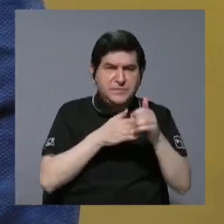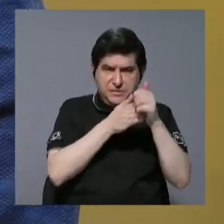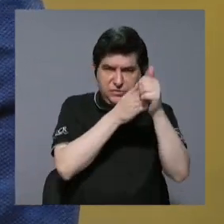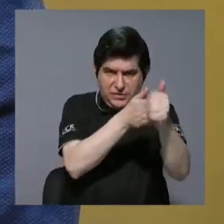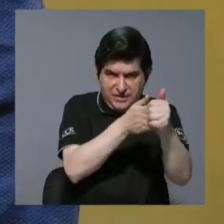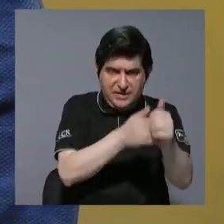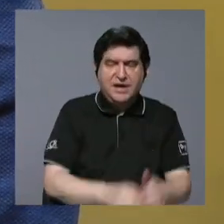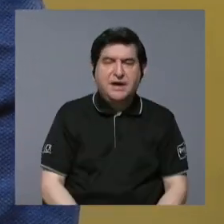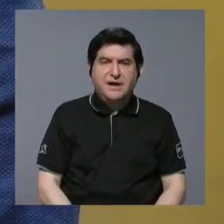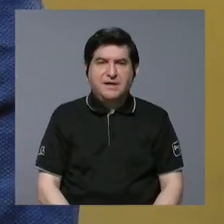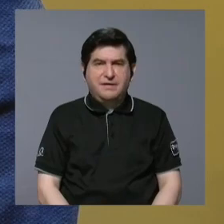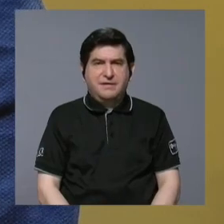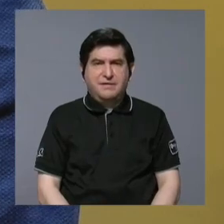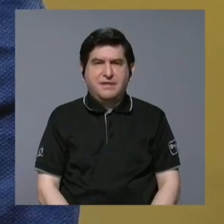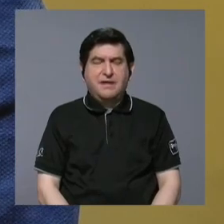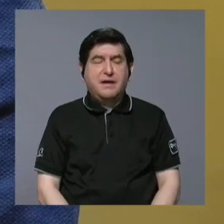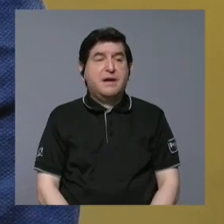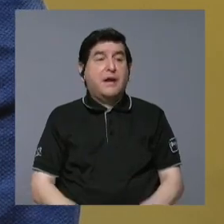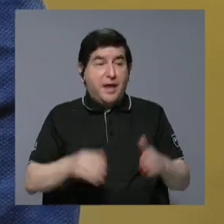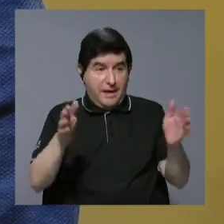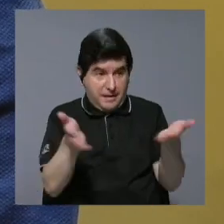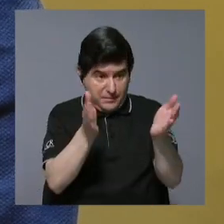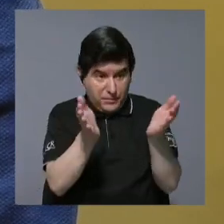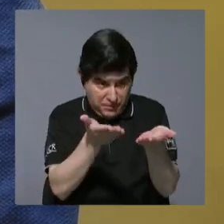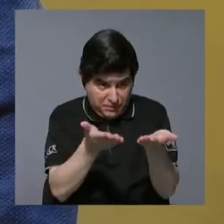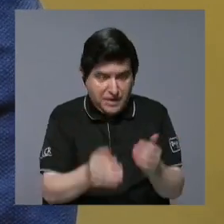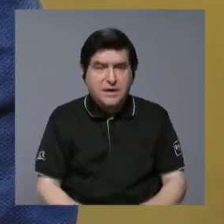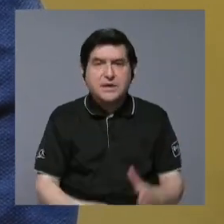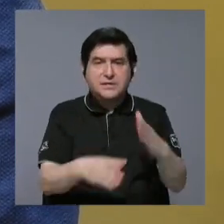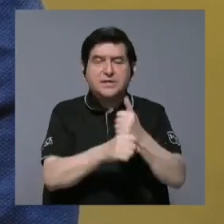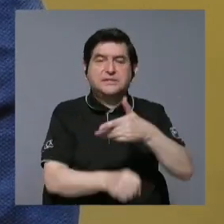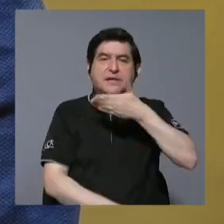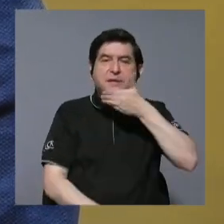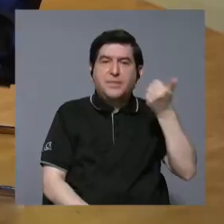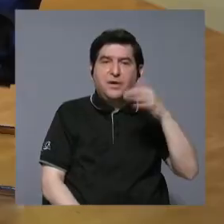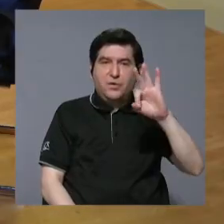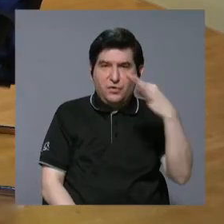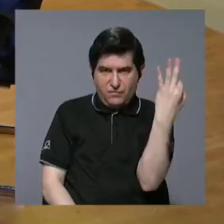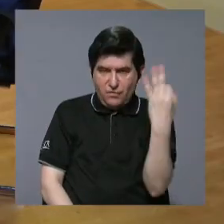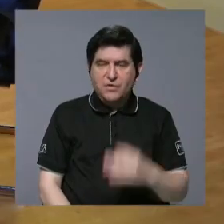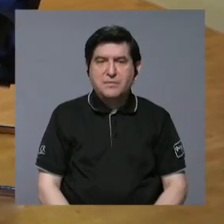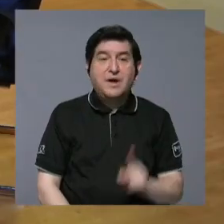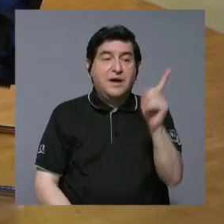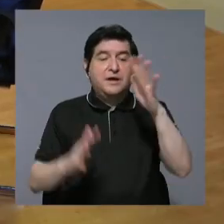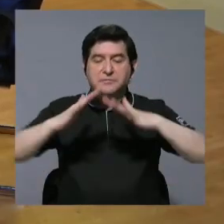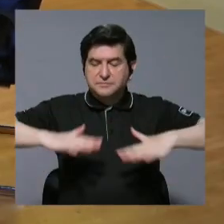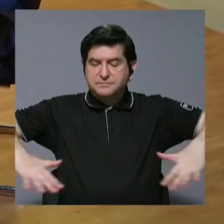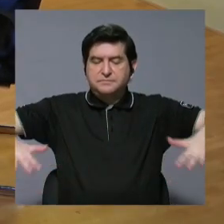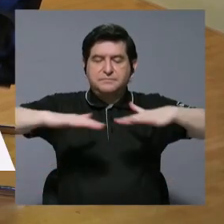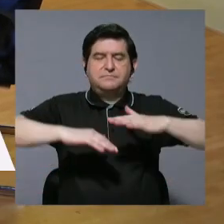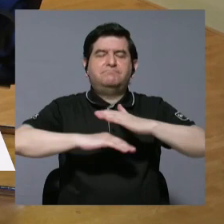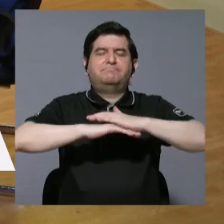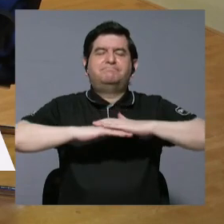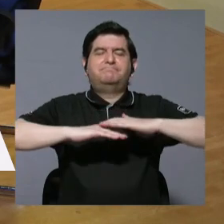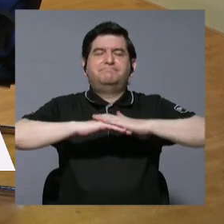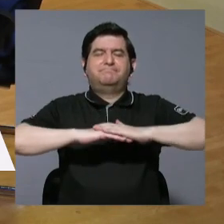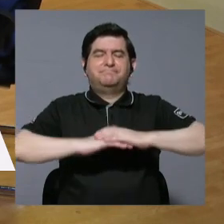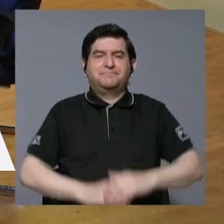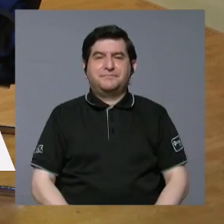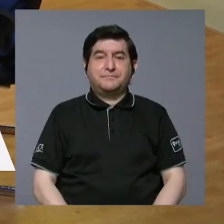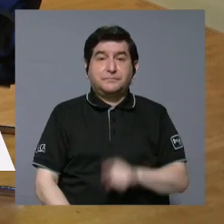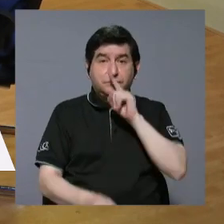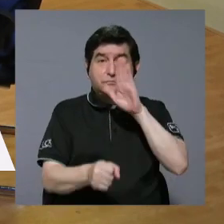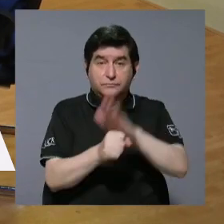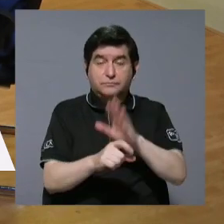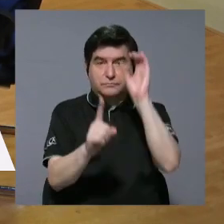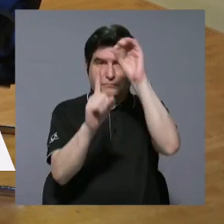está a cargo motivada y hacerlo de la mejor manera en un ambiente agradable y cumplir